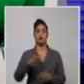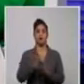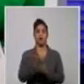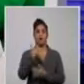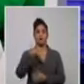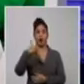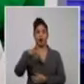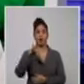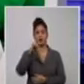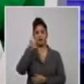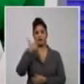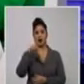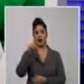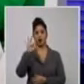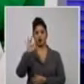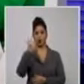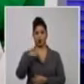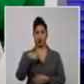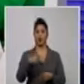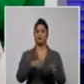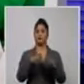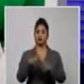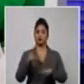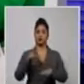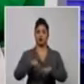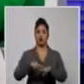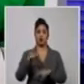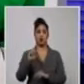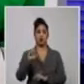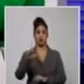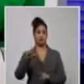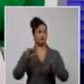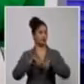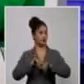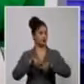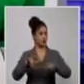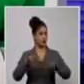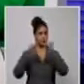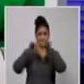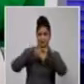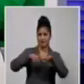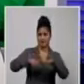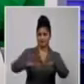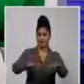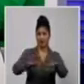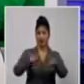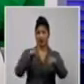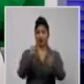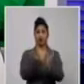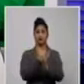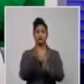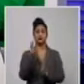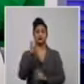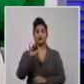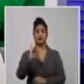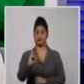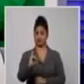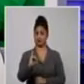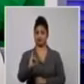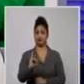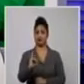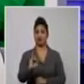dispersión también de la transmisión, 26 casos confirmados. No es muy